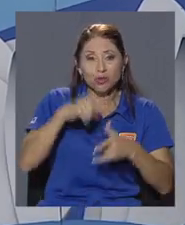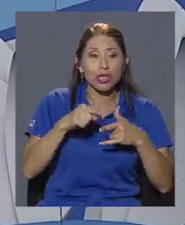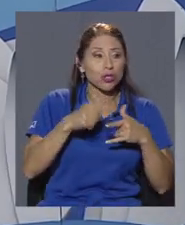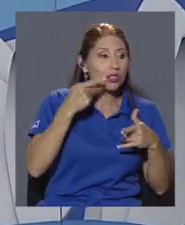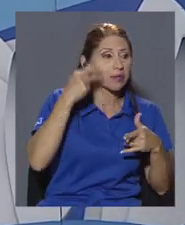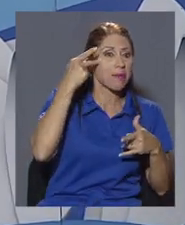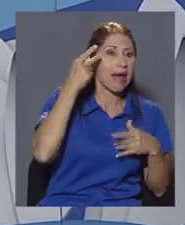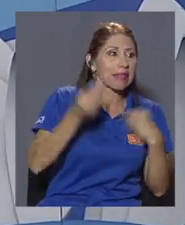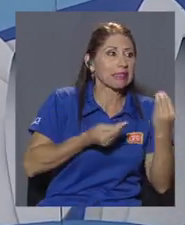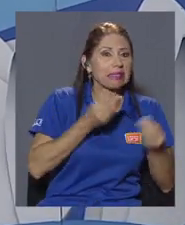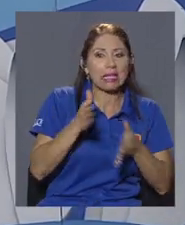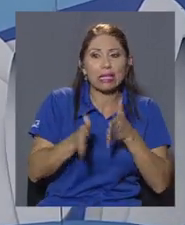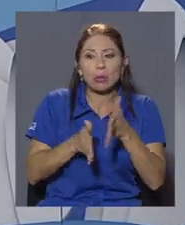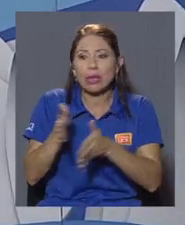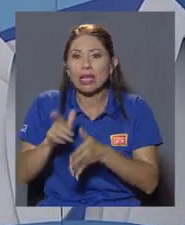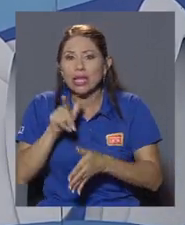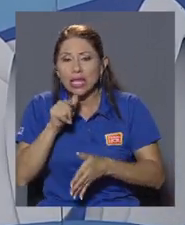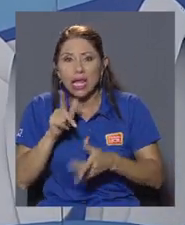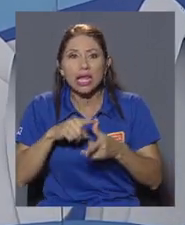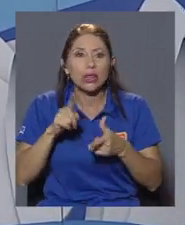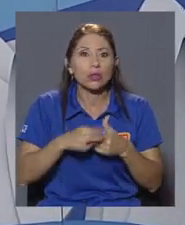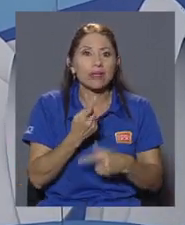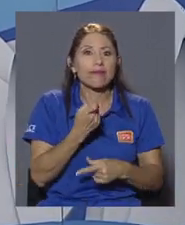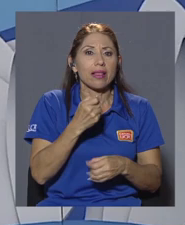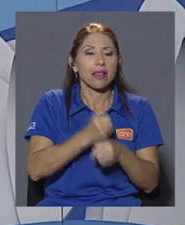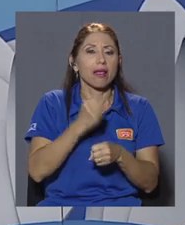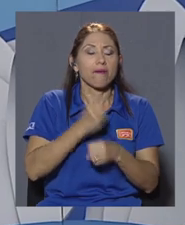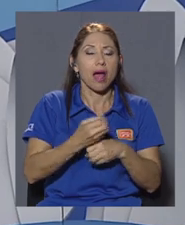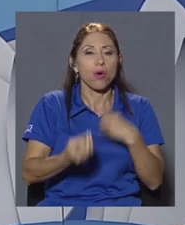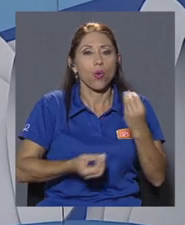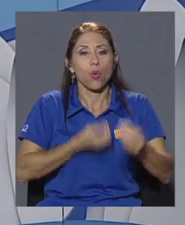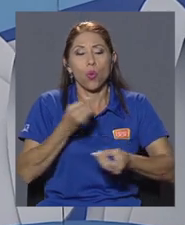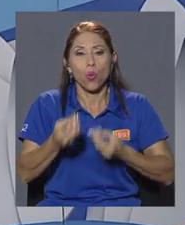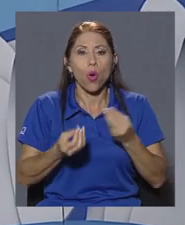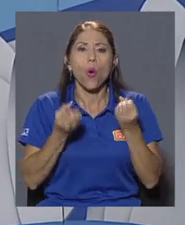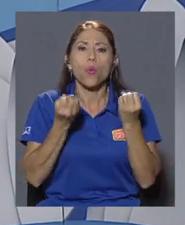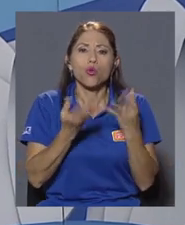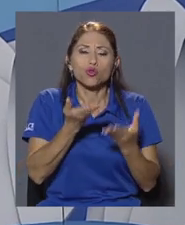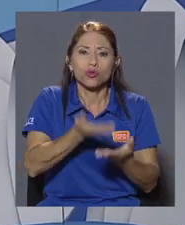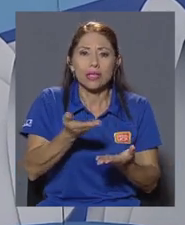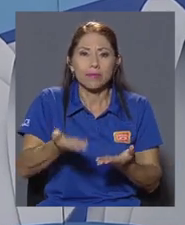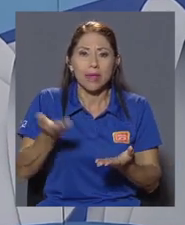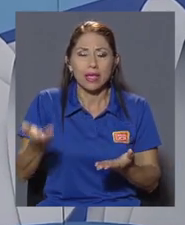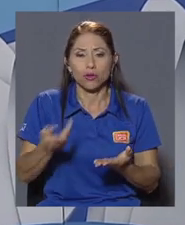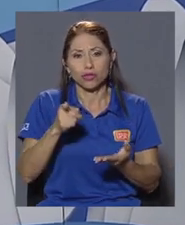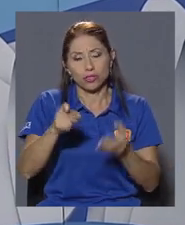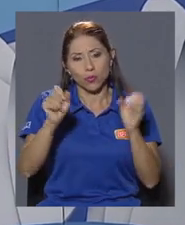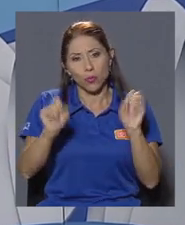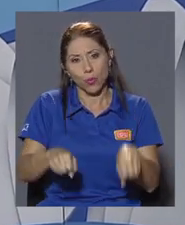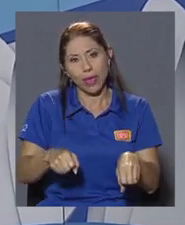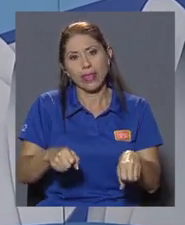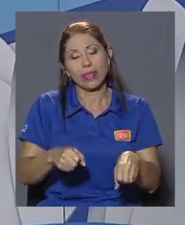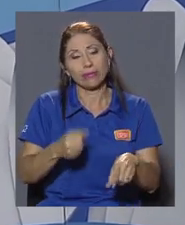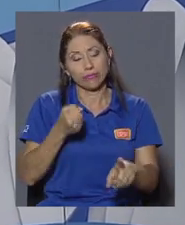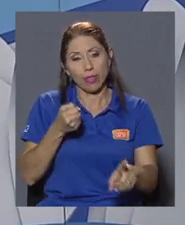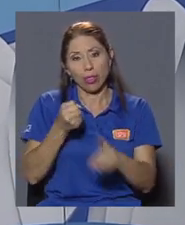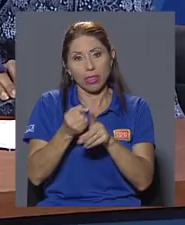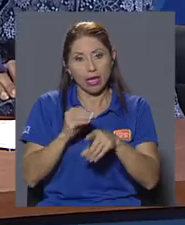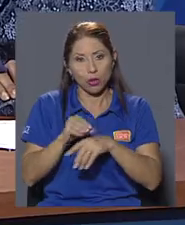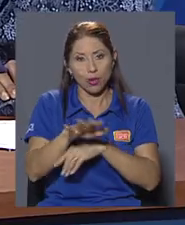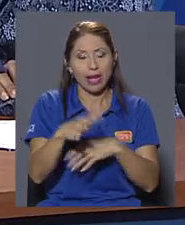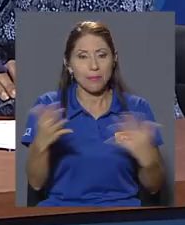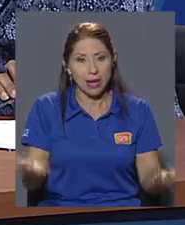chiquitos y no tienen que cuidarle entonces tienen que faltar al trabajo entonces ahí hay muchos aspectos donde esto puede tener un gran impacto